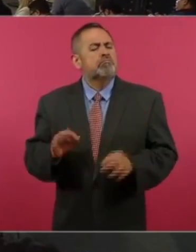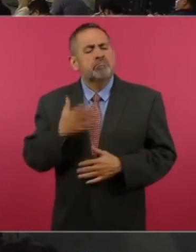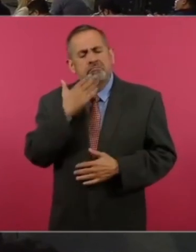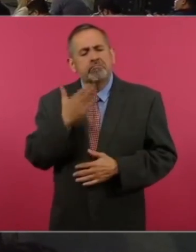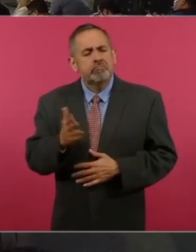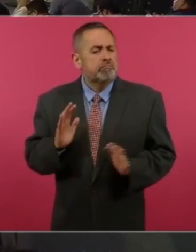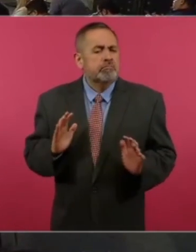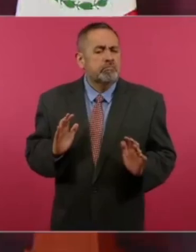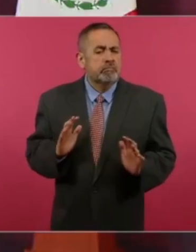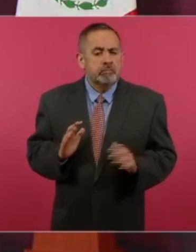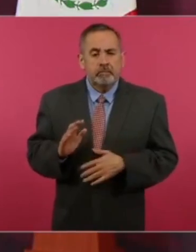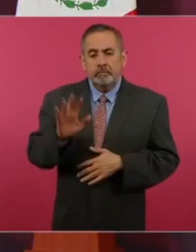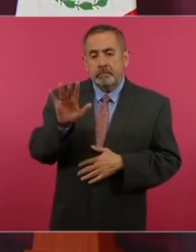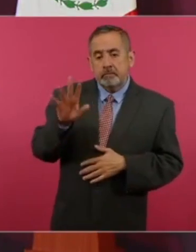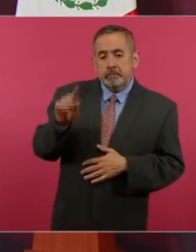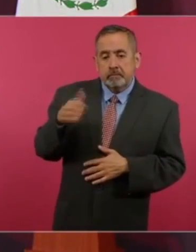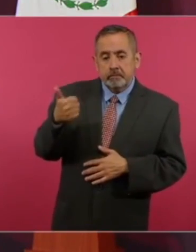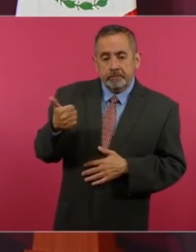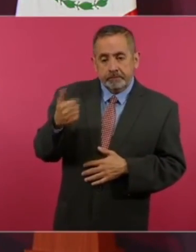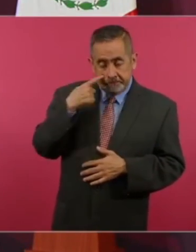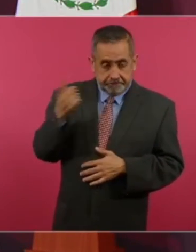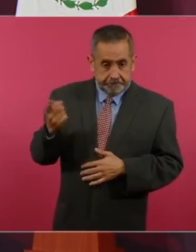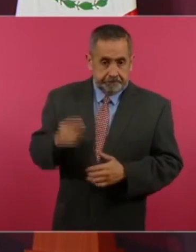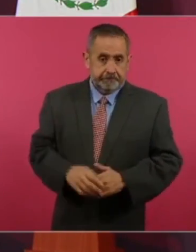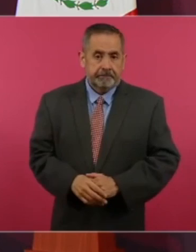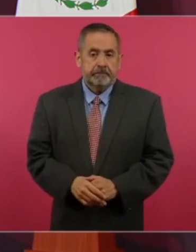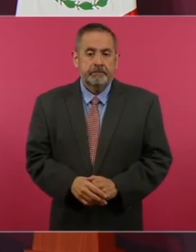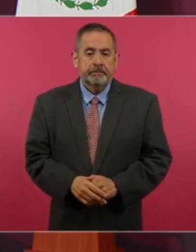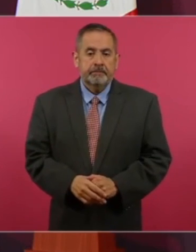antier, 56.